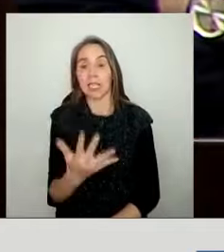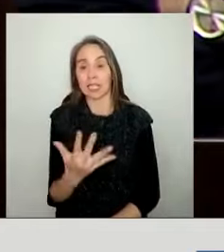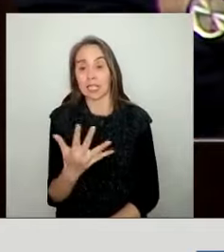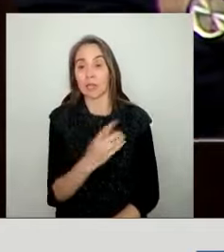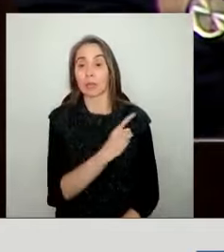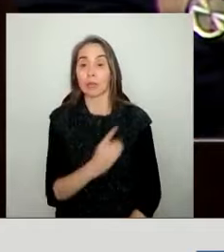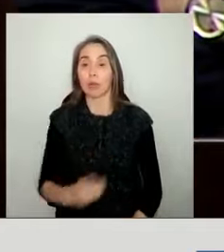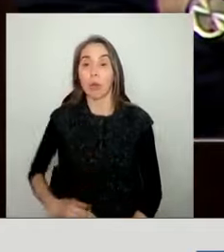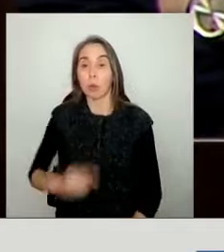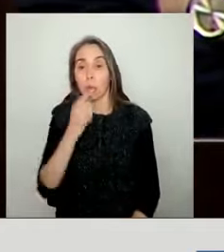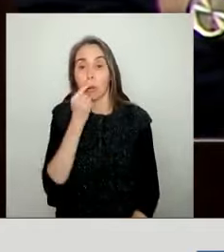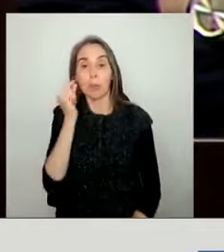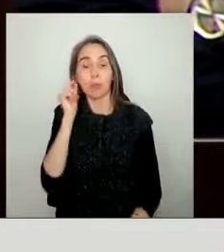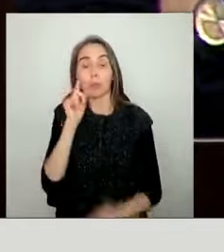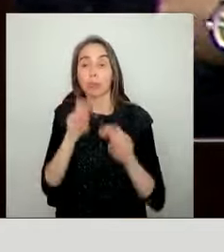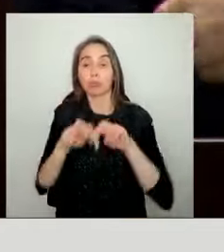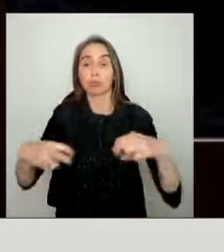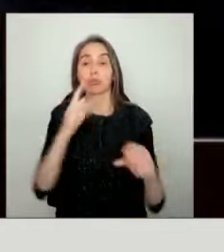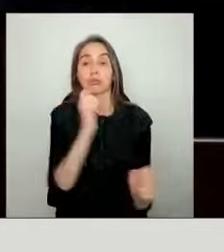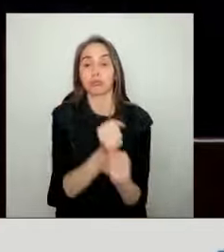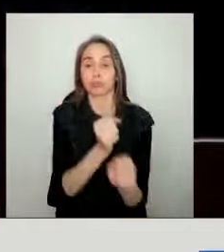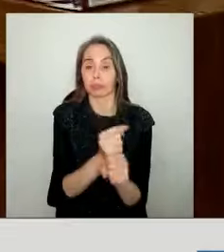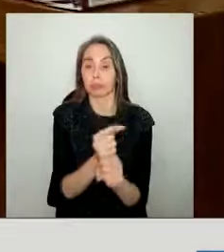ejercicio en votación